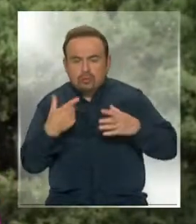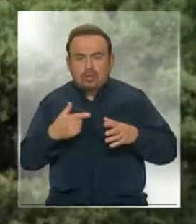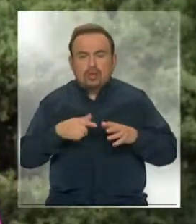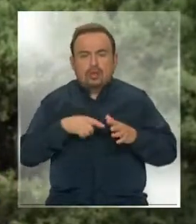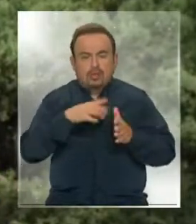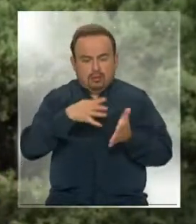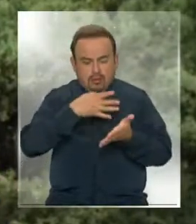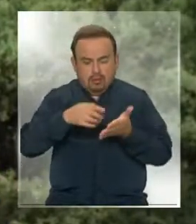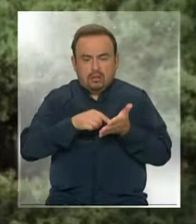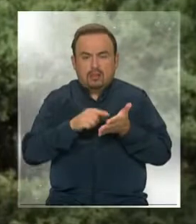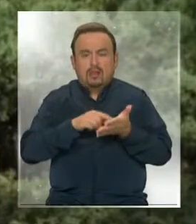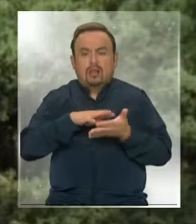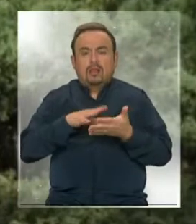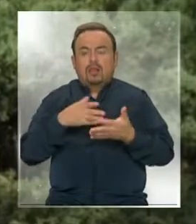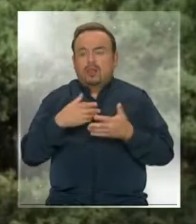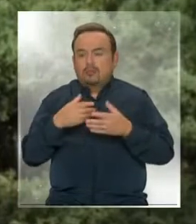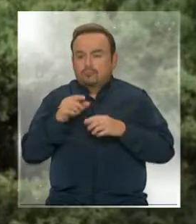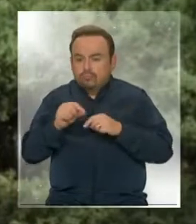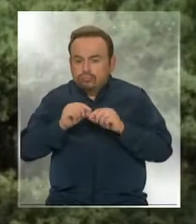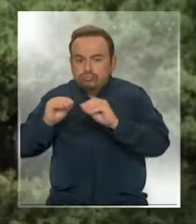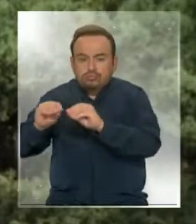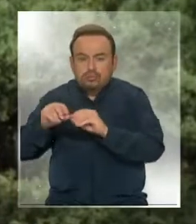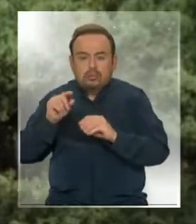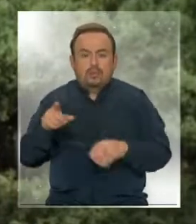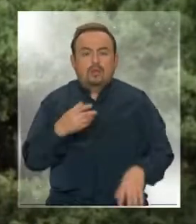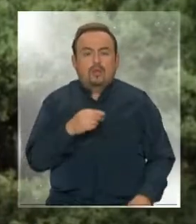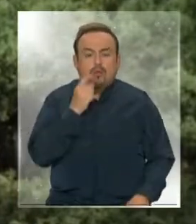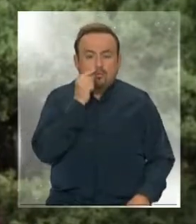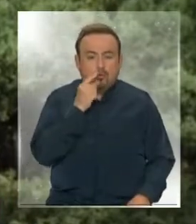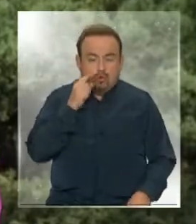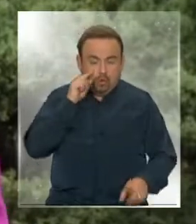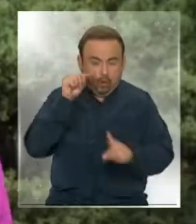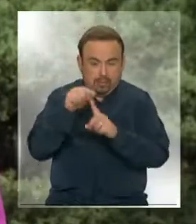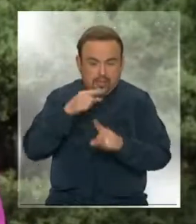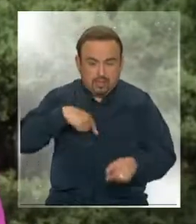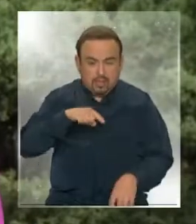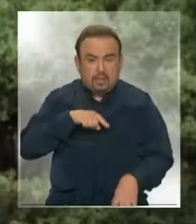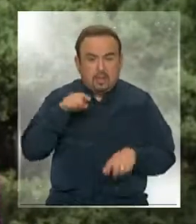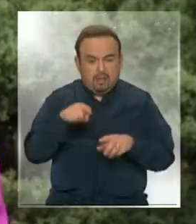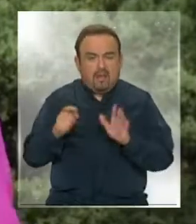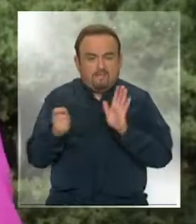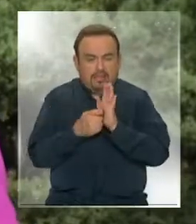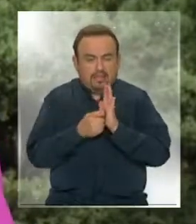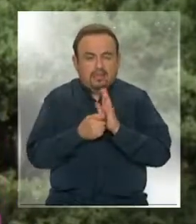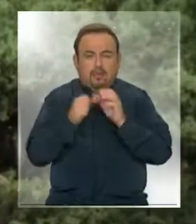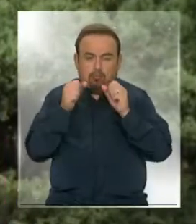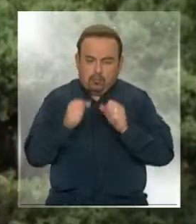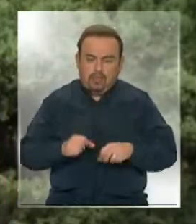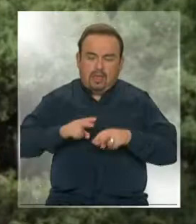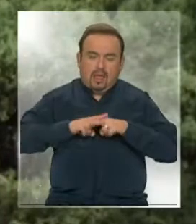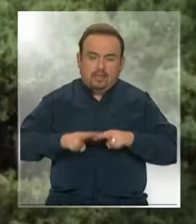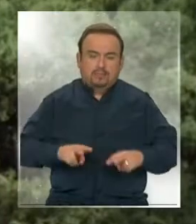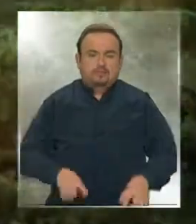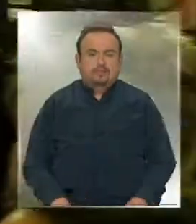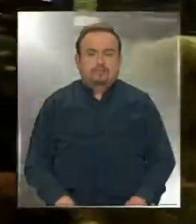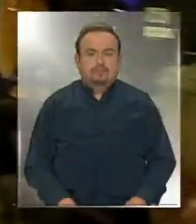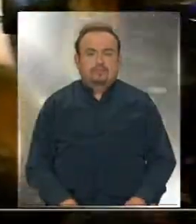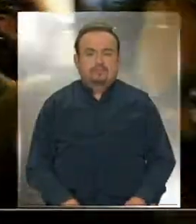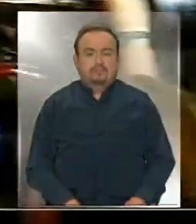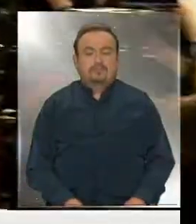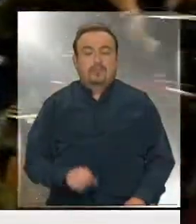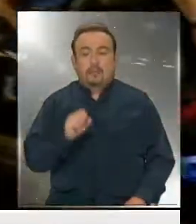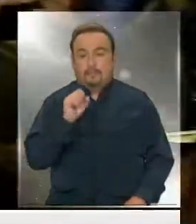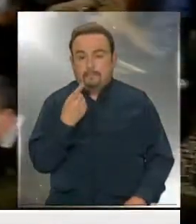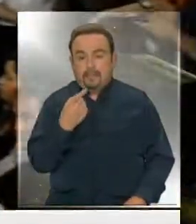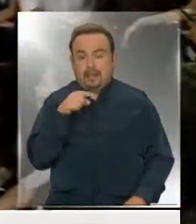calendario electoral, siempre entendiendo de que octubre en el plebiscito nuestro objetivo es llegar a esa fecha y poder realizar esa elección.